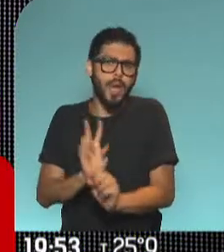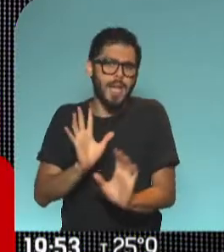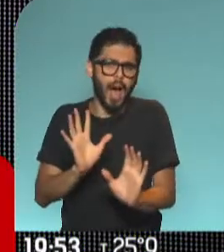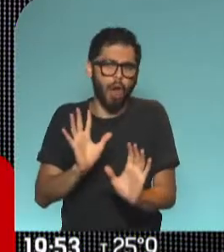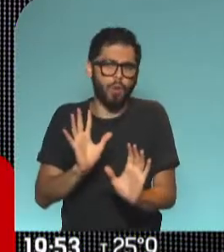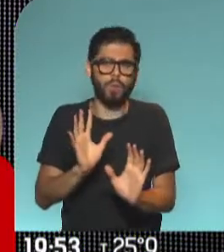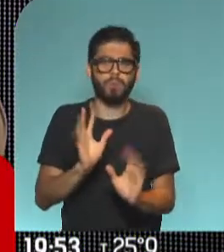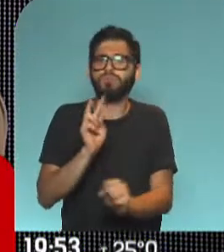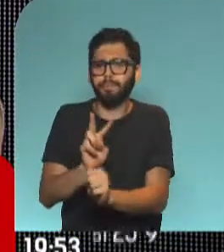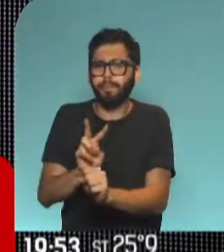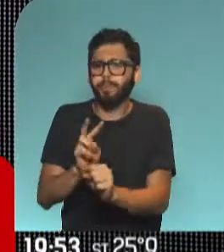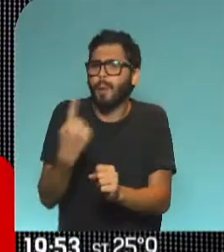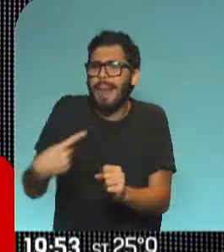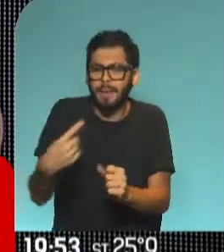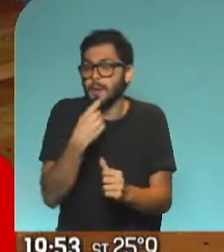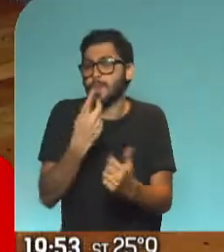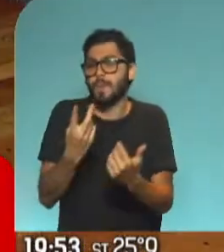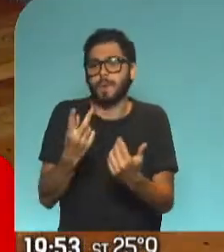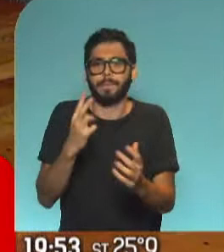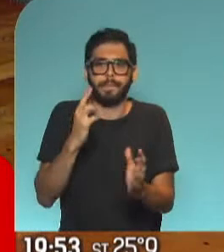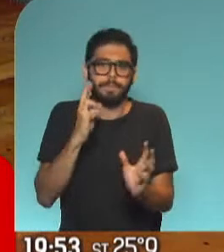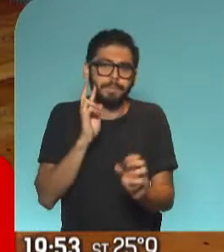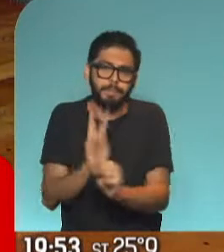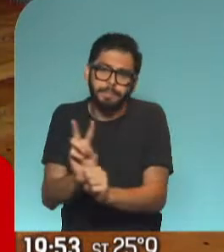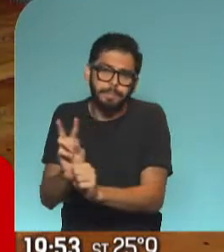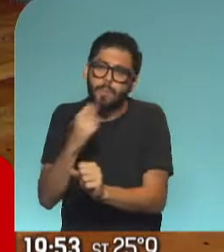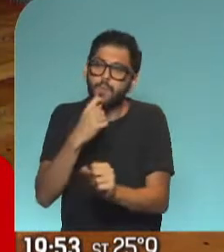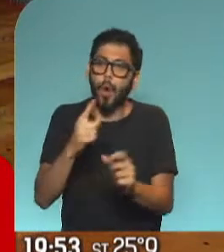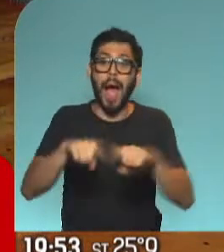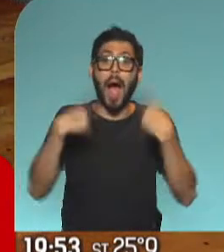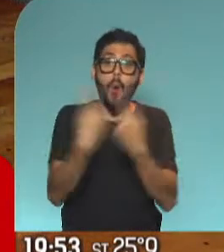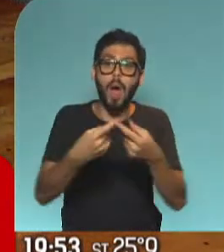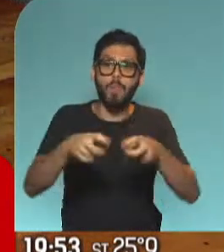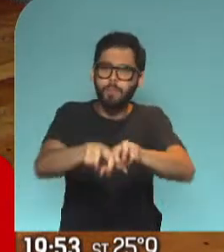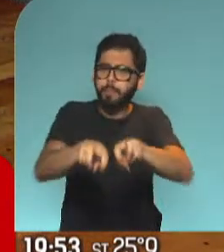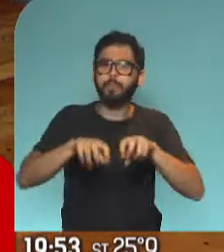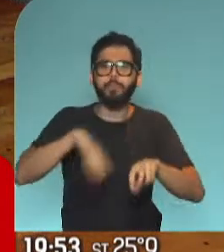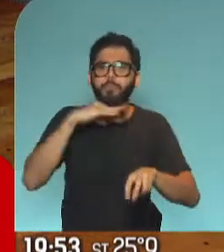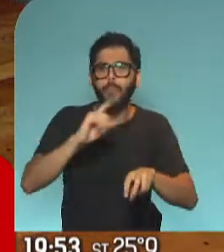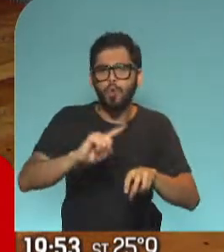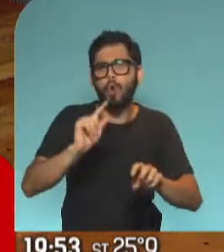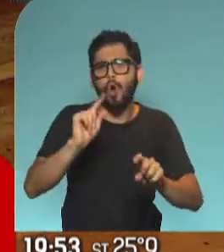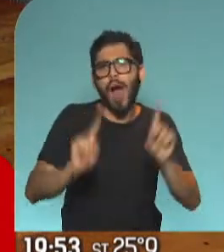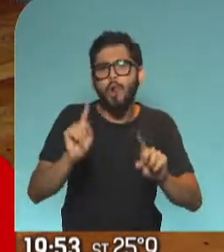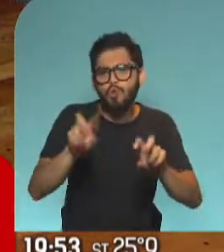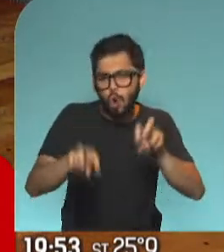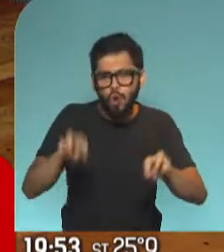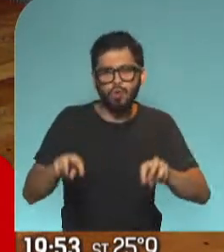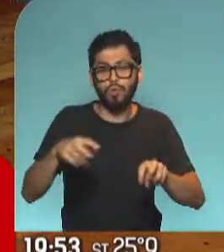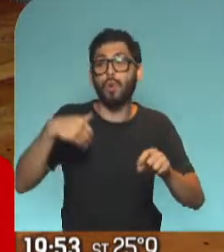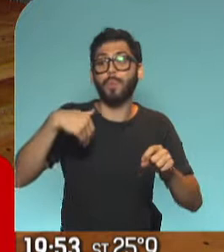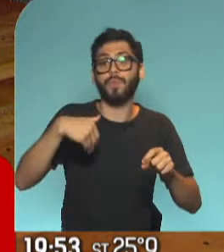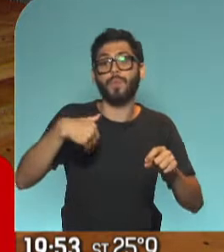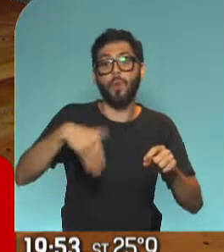incluyen todas las medidas de prevención, una cantidad de chicos limitados por aulas. Progresivamente se van a ir usando también